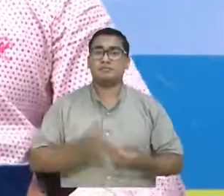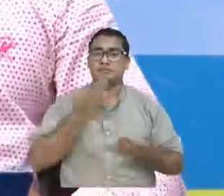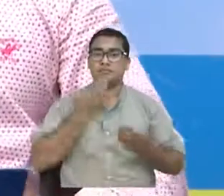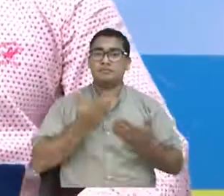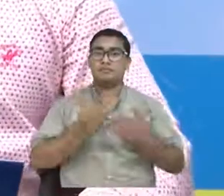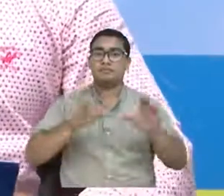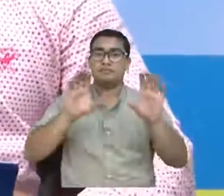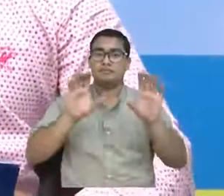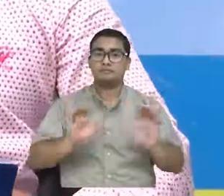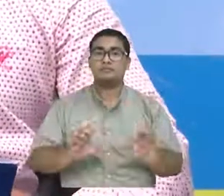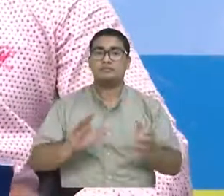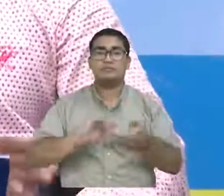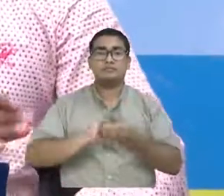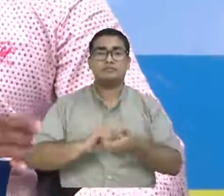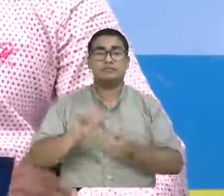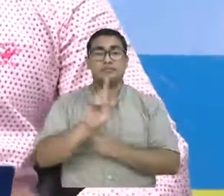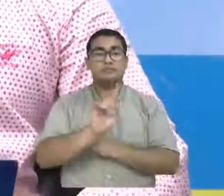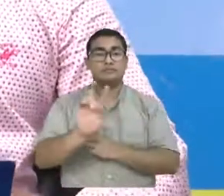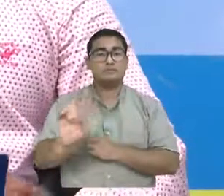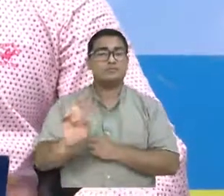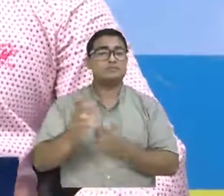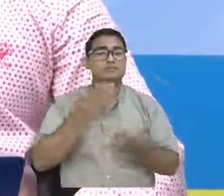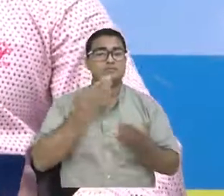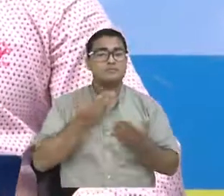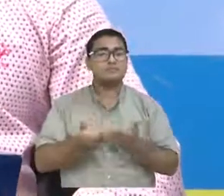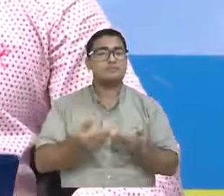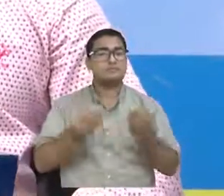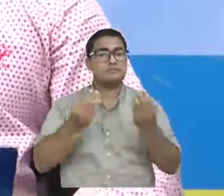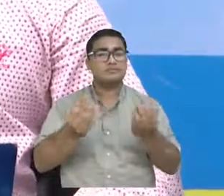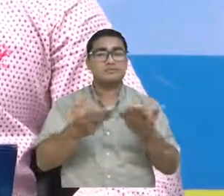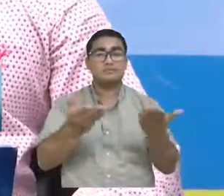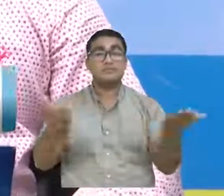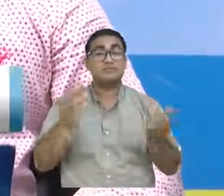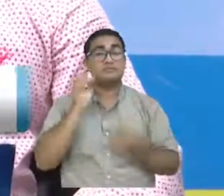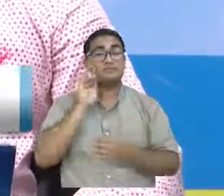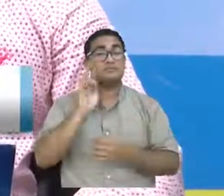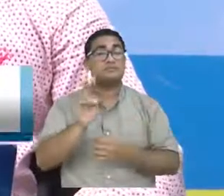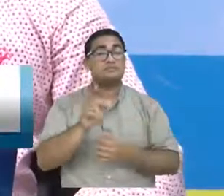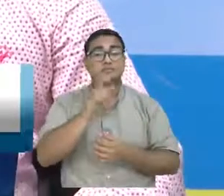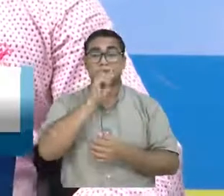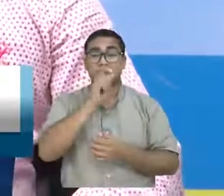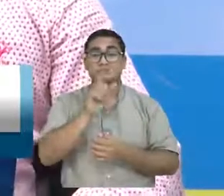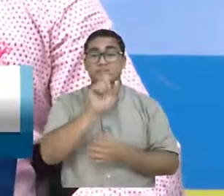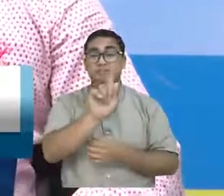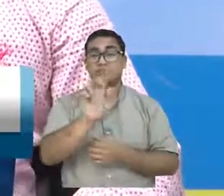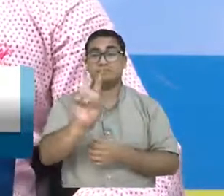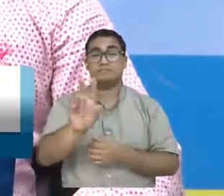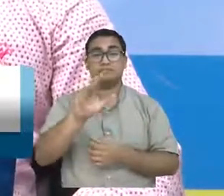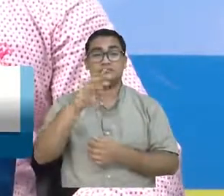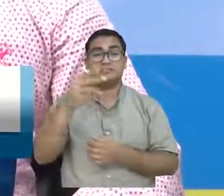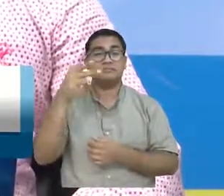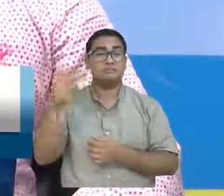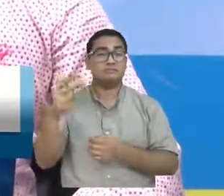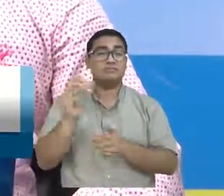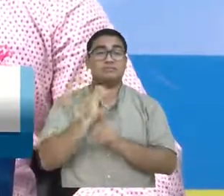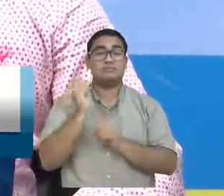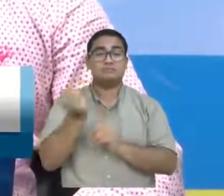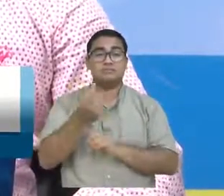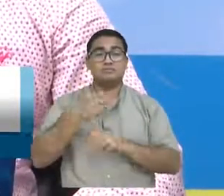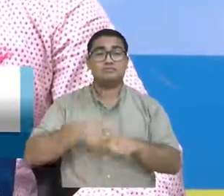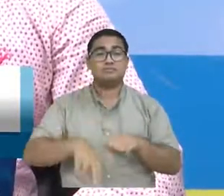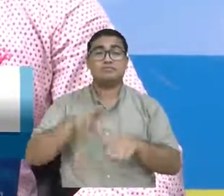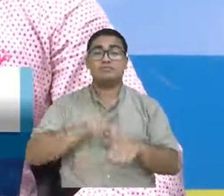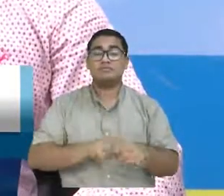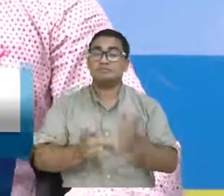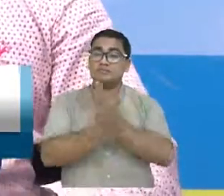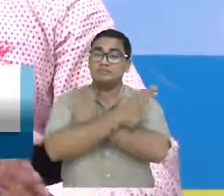Buenas tardes, amigos televidentes. Muchas gracias por su fiel sintonía al canal 98, el canal parlamentario del canal de la Asamblea